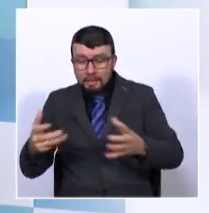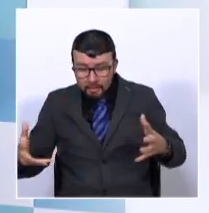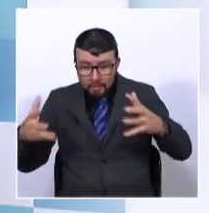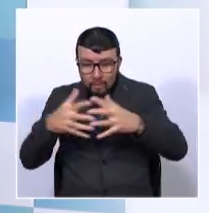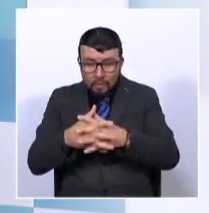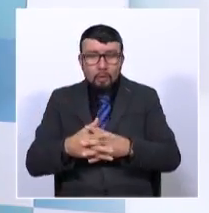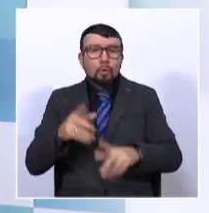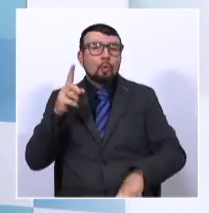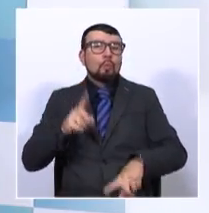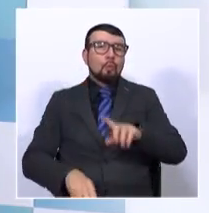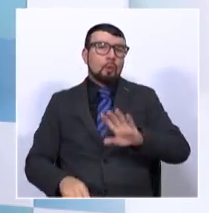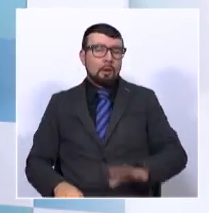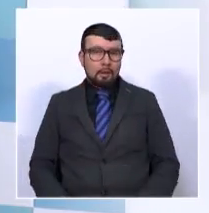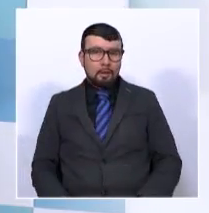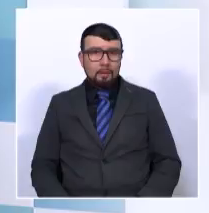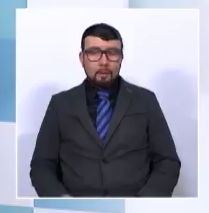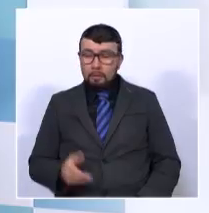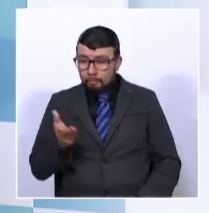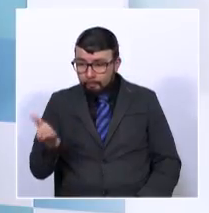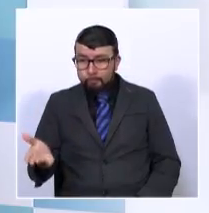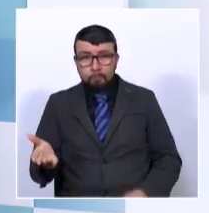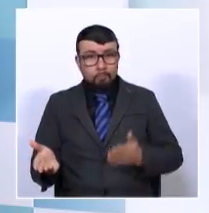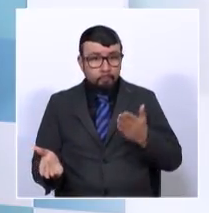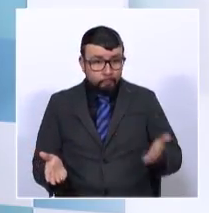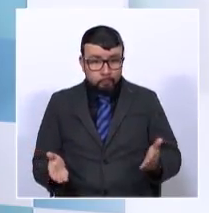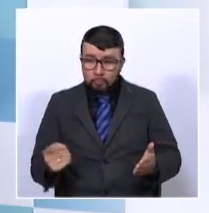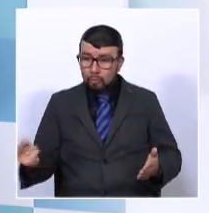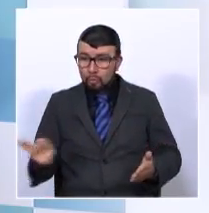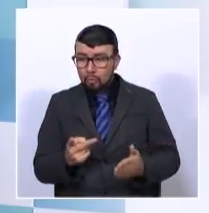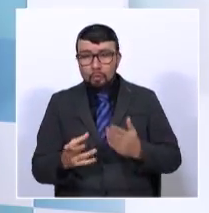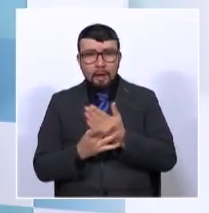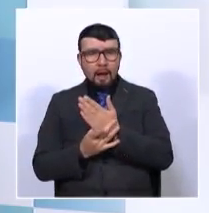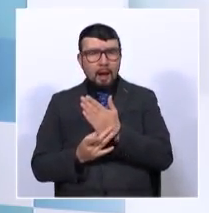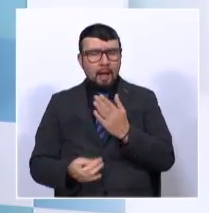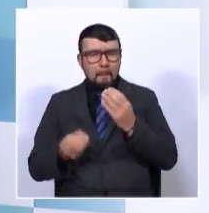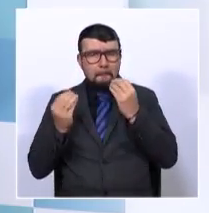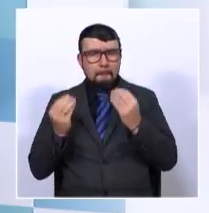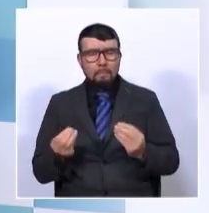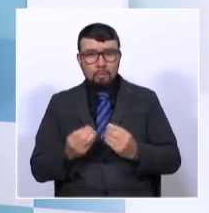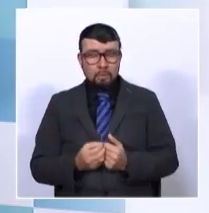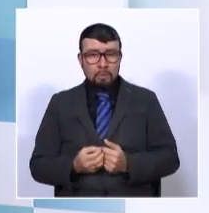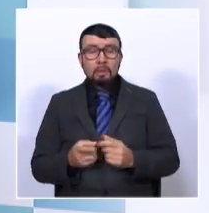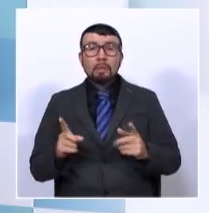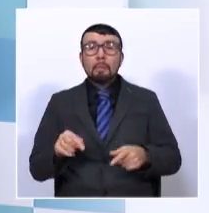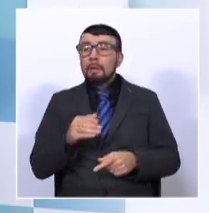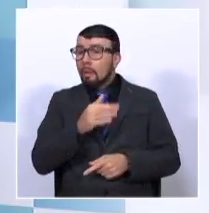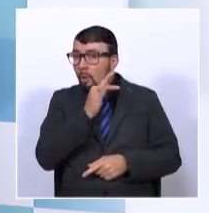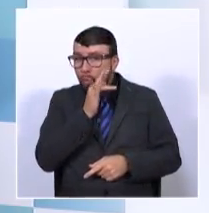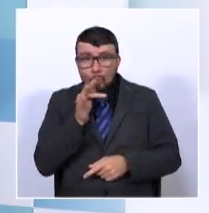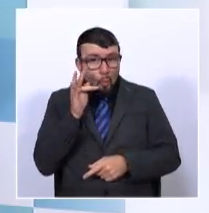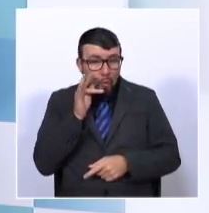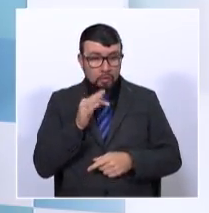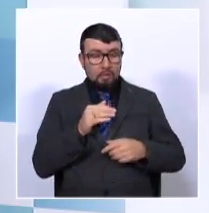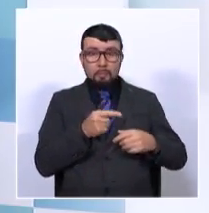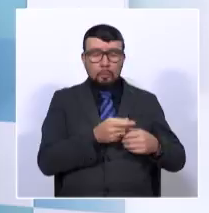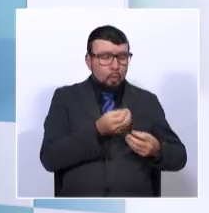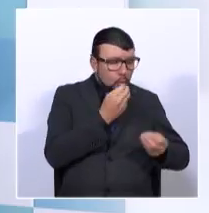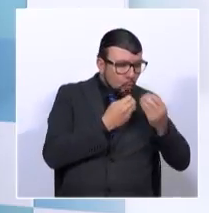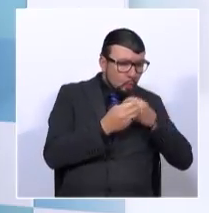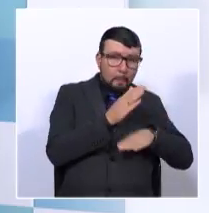combinar. Ambos tienen un alto contenido en grasa. Y comer postres ahí mismo después de los